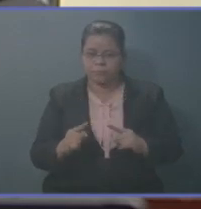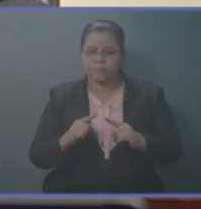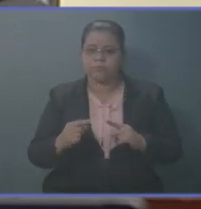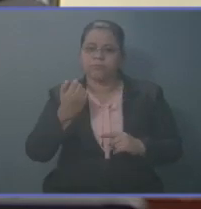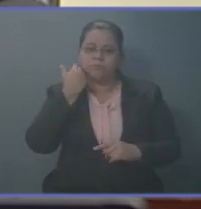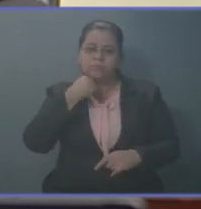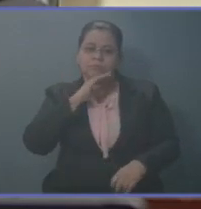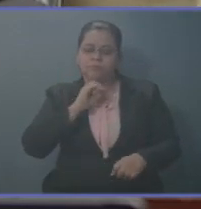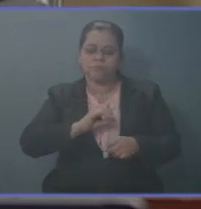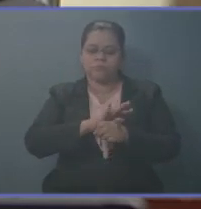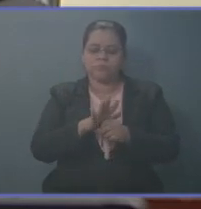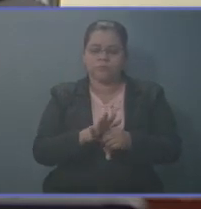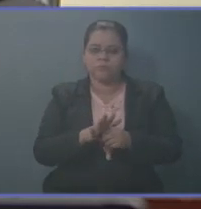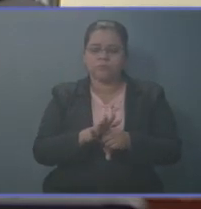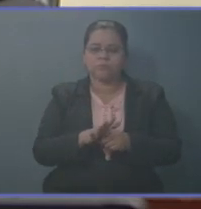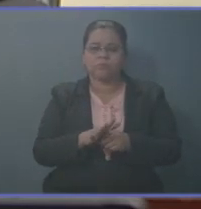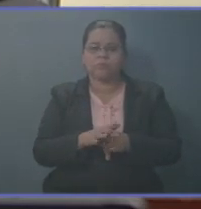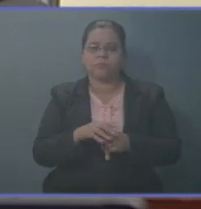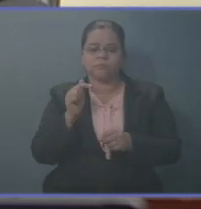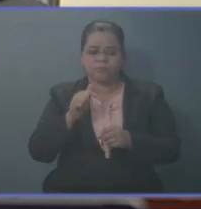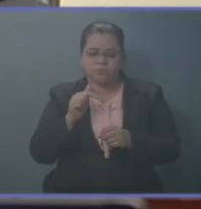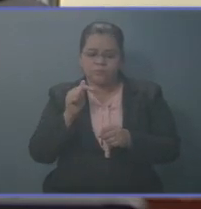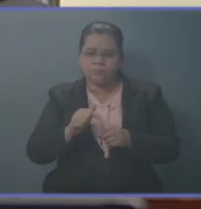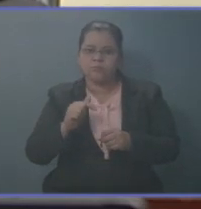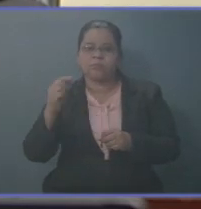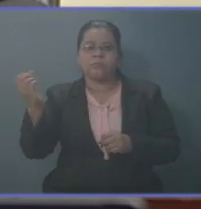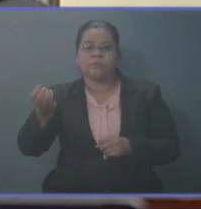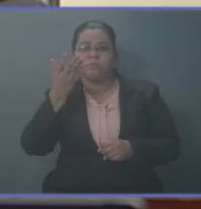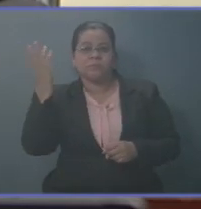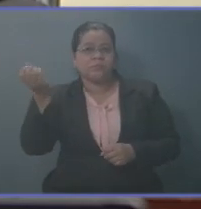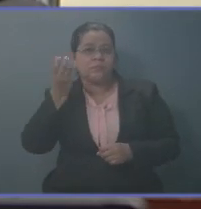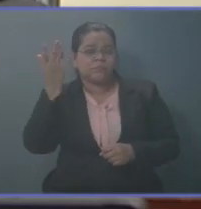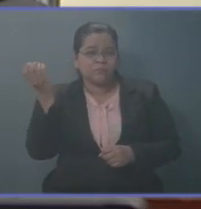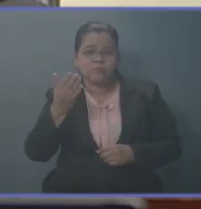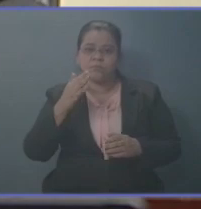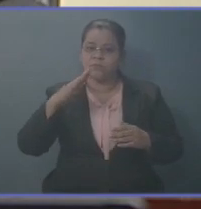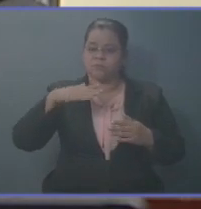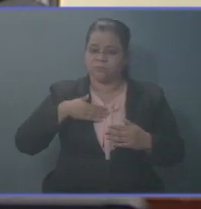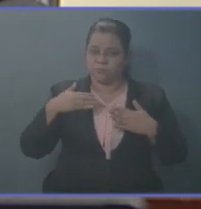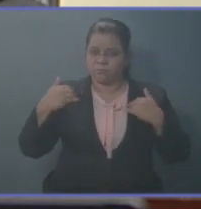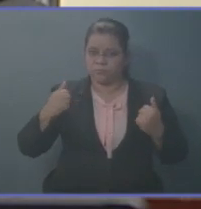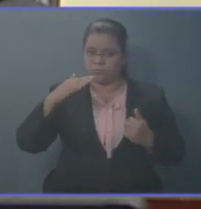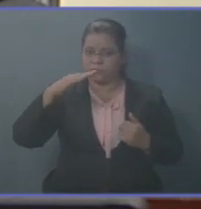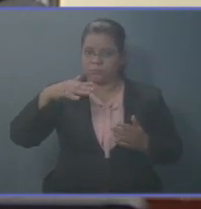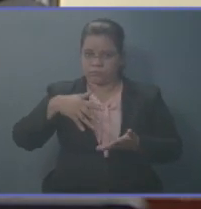brote del nuevo coronavirus COVID-19 como una emergencia de salud pública de importancia